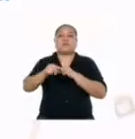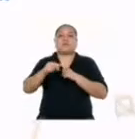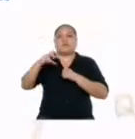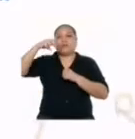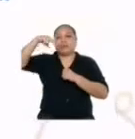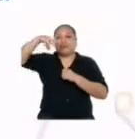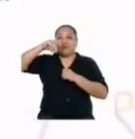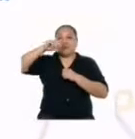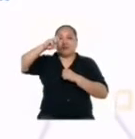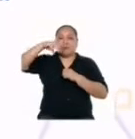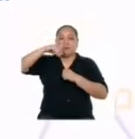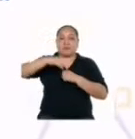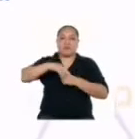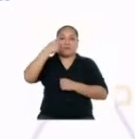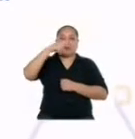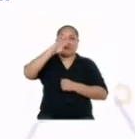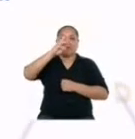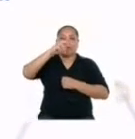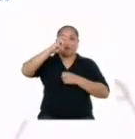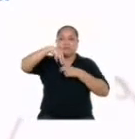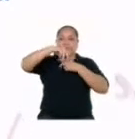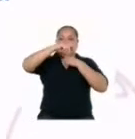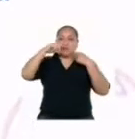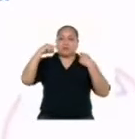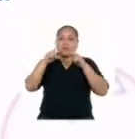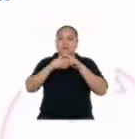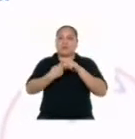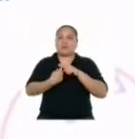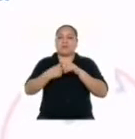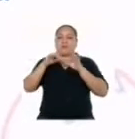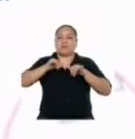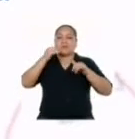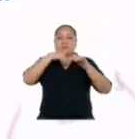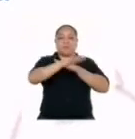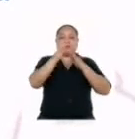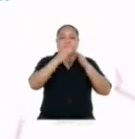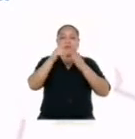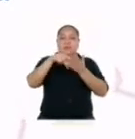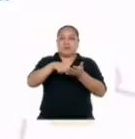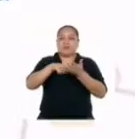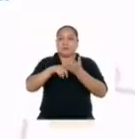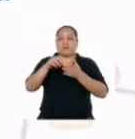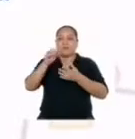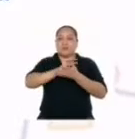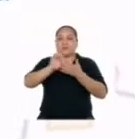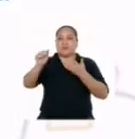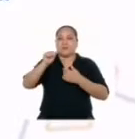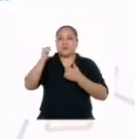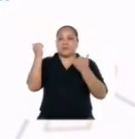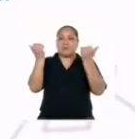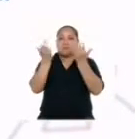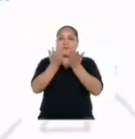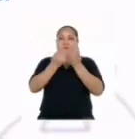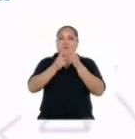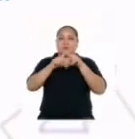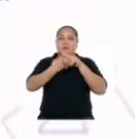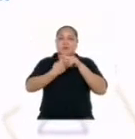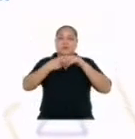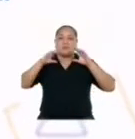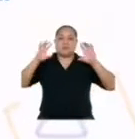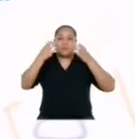pandemia. El 16 de marzo empezó la cuarentena en el Perú. En el mes de abril se iniciaron las clases